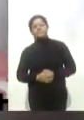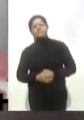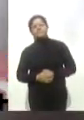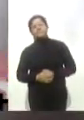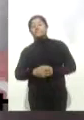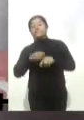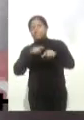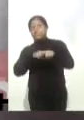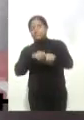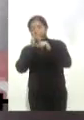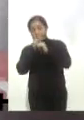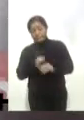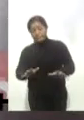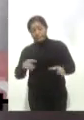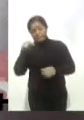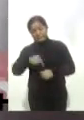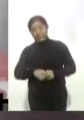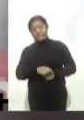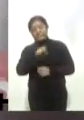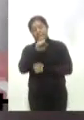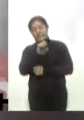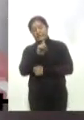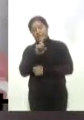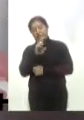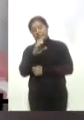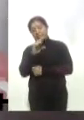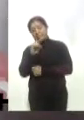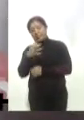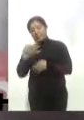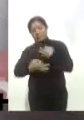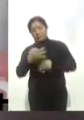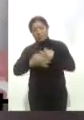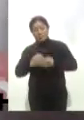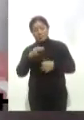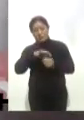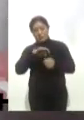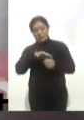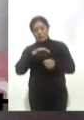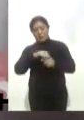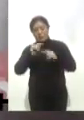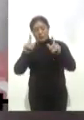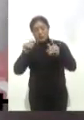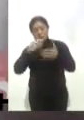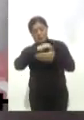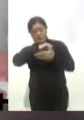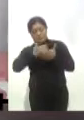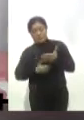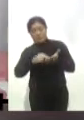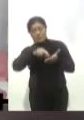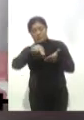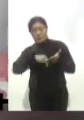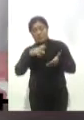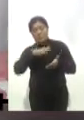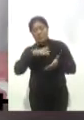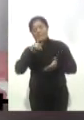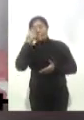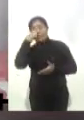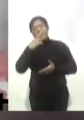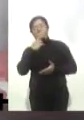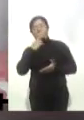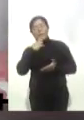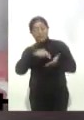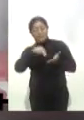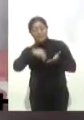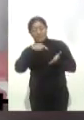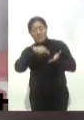Continuamos con la información local. SEDECO y el Tribunal Electoral de Tlaxcala firman convenio para la implementación del uso de la firma electrónica